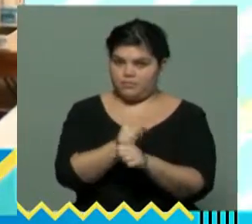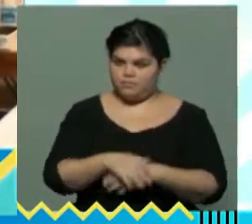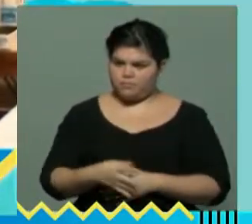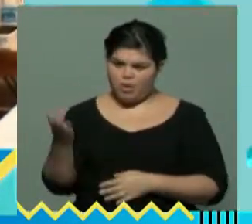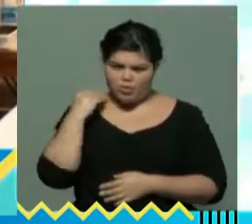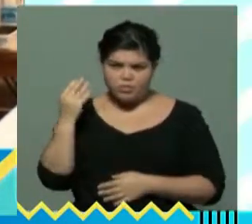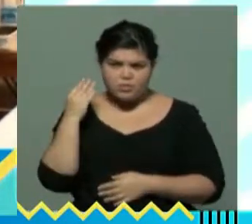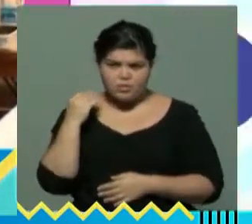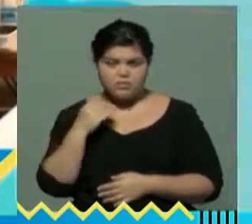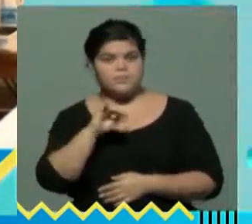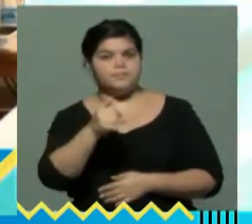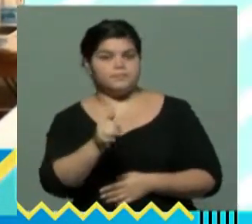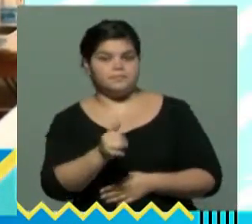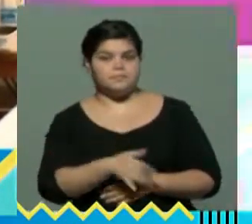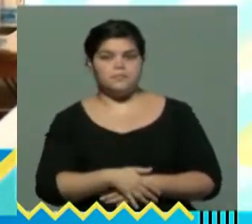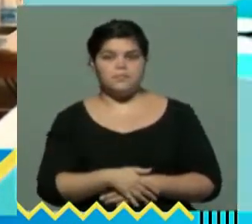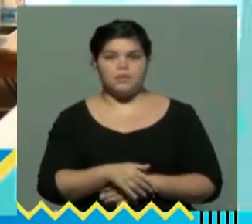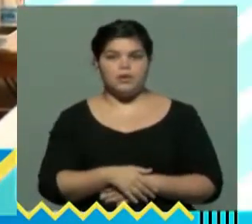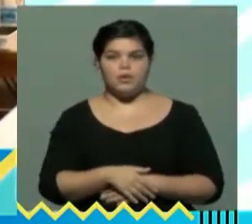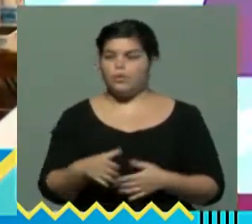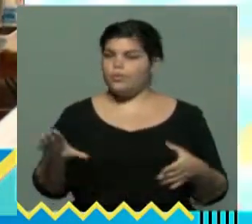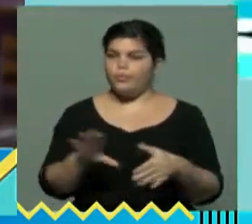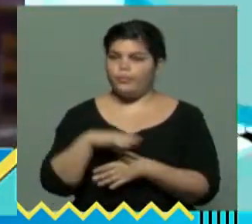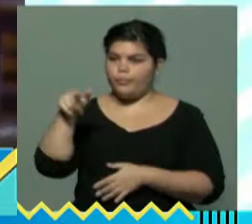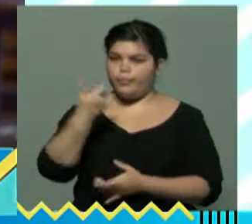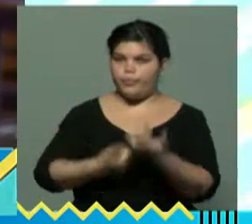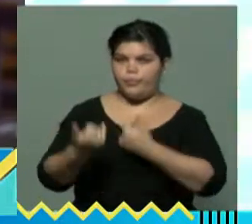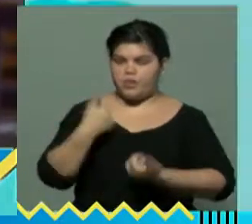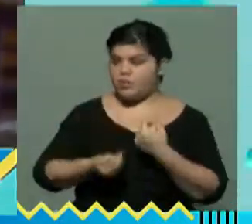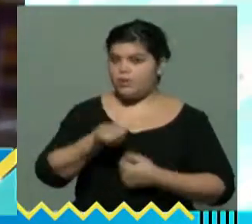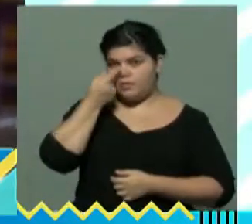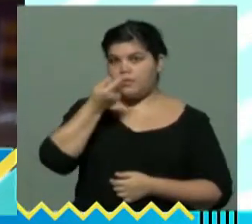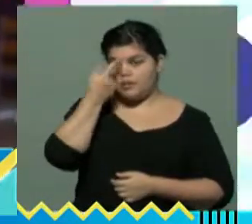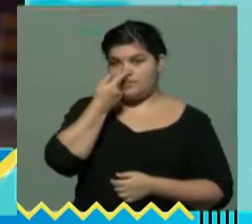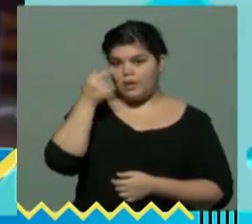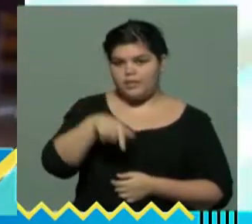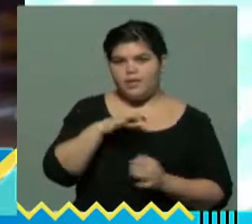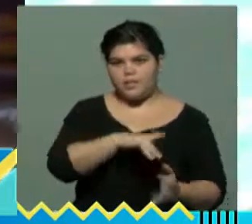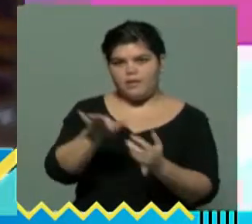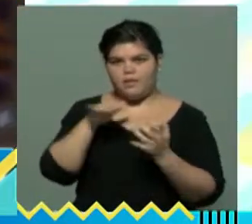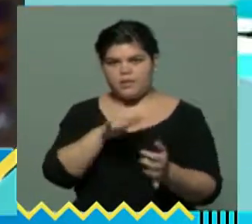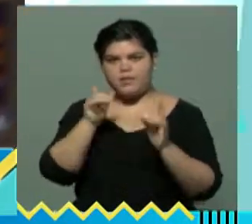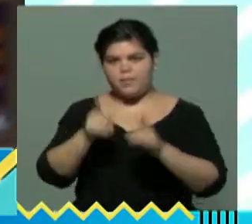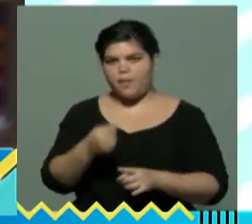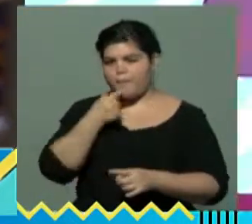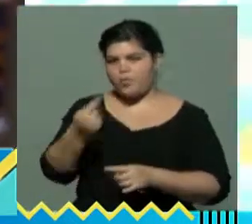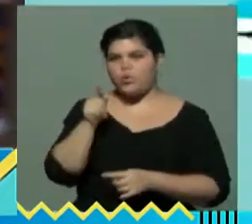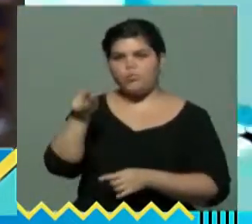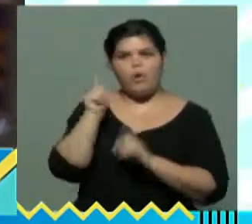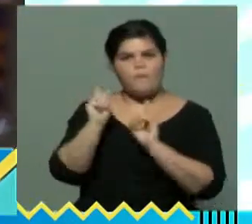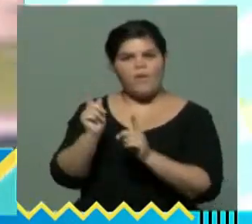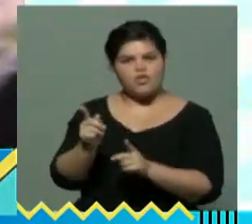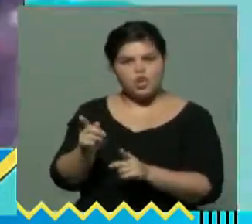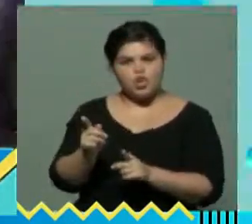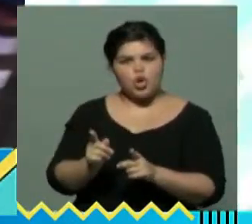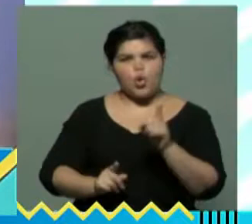Sí, sí. Sí, Roberto, respecto a lo que nos está contando, que es más que interesante sumarlo al debate, quería consultarle a usted como profesor, ¿cuáles son